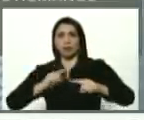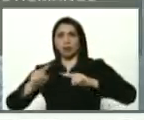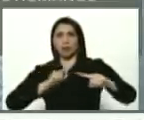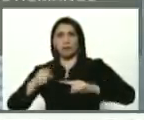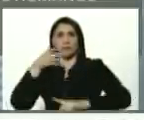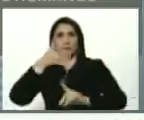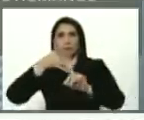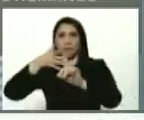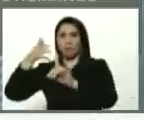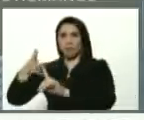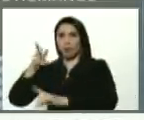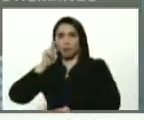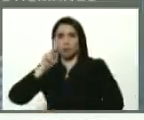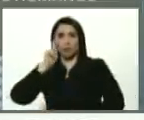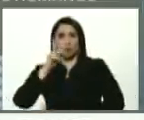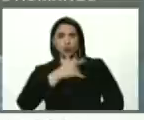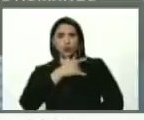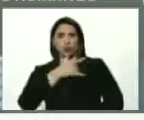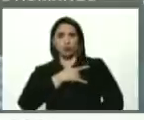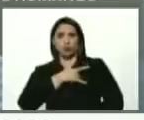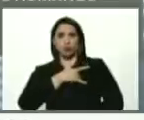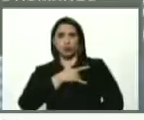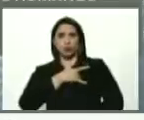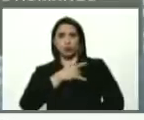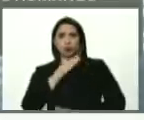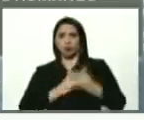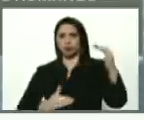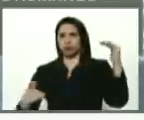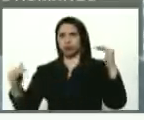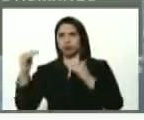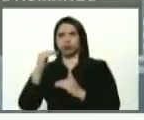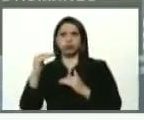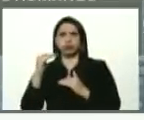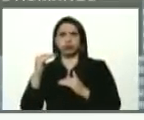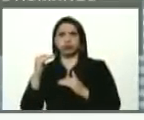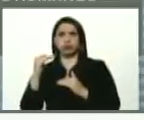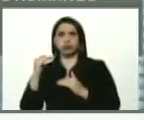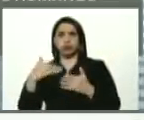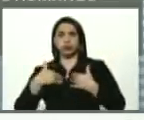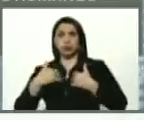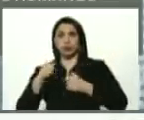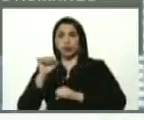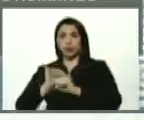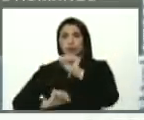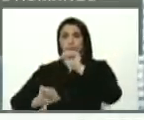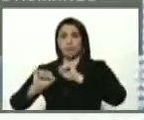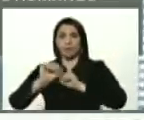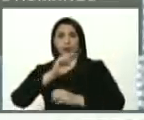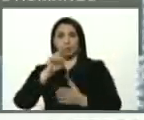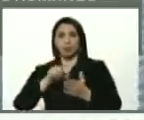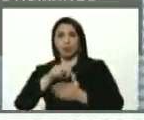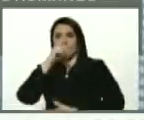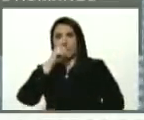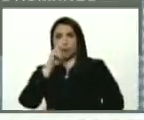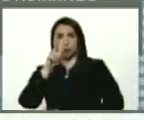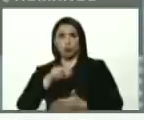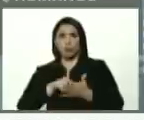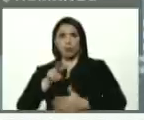docencia universitaria. Obtuvo Magíster Scientiarum en Seguridad y Defensa Nacional en el año